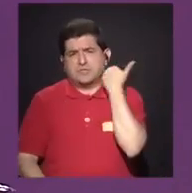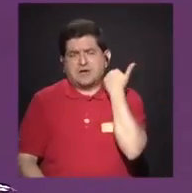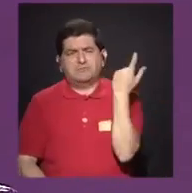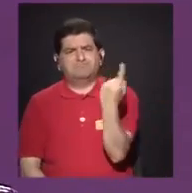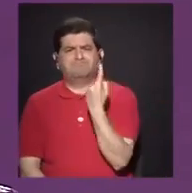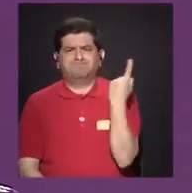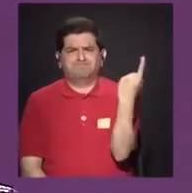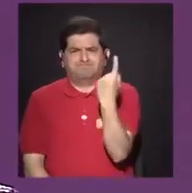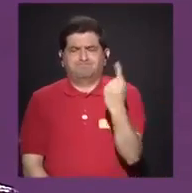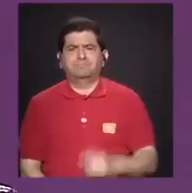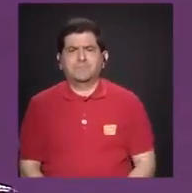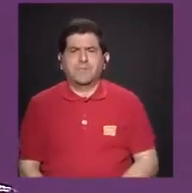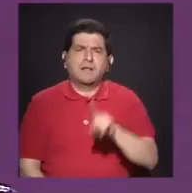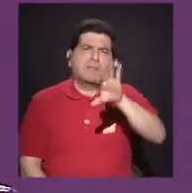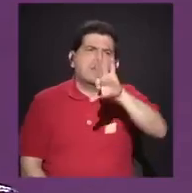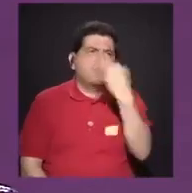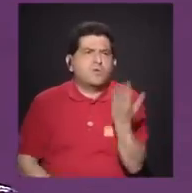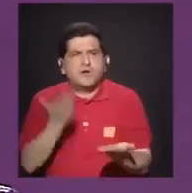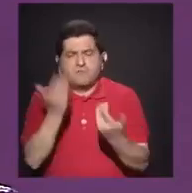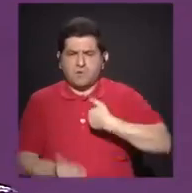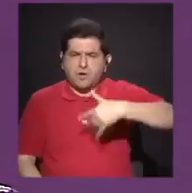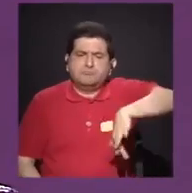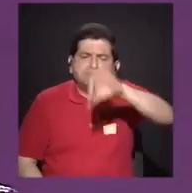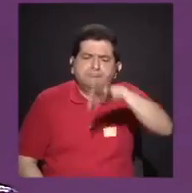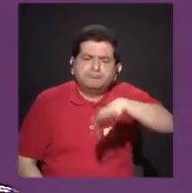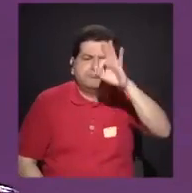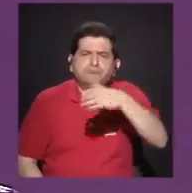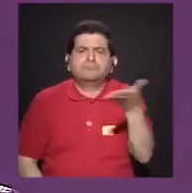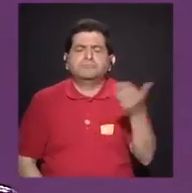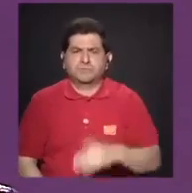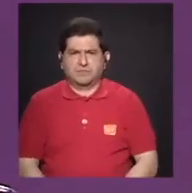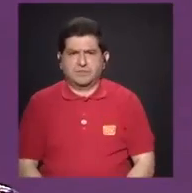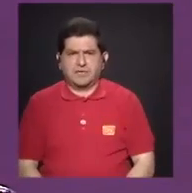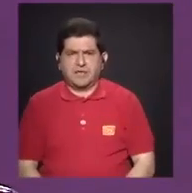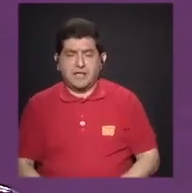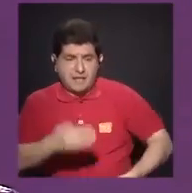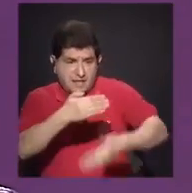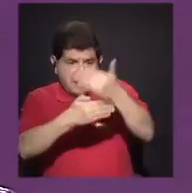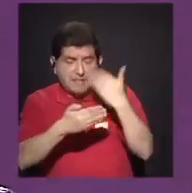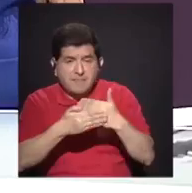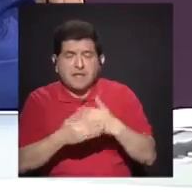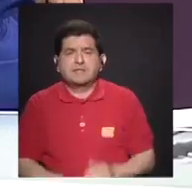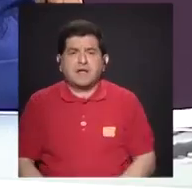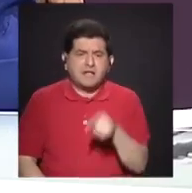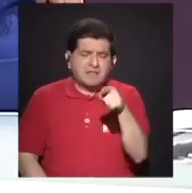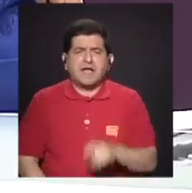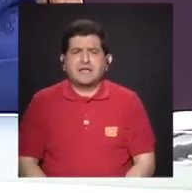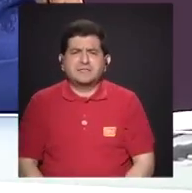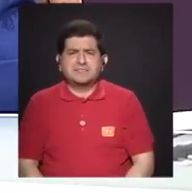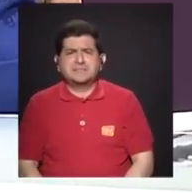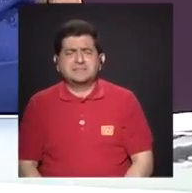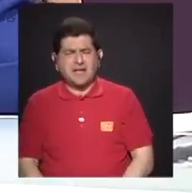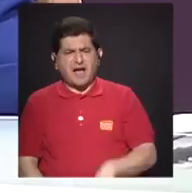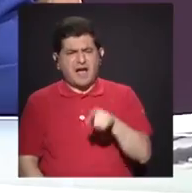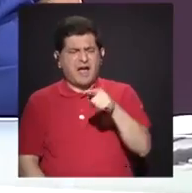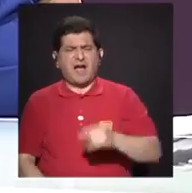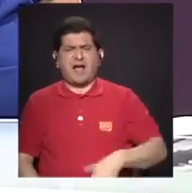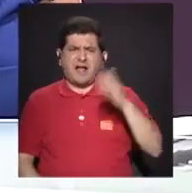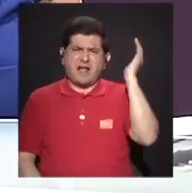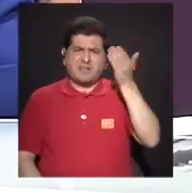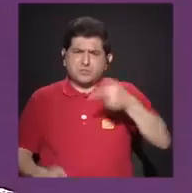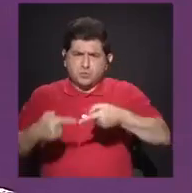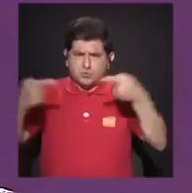siempre. Entonces, de alguna manera, lo que una se encuentra es que detrás de estos discursos tan misóginos lo que hay es un rechazo a